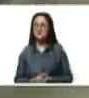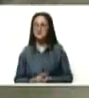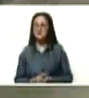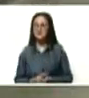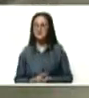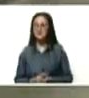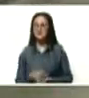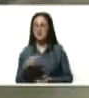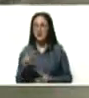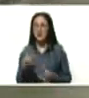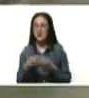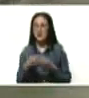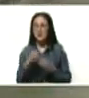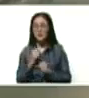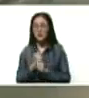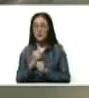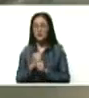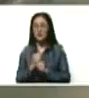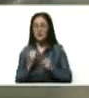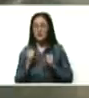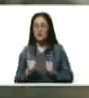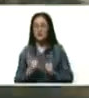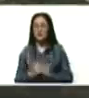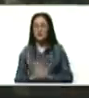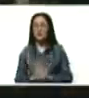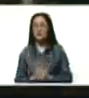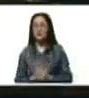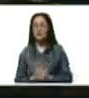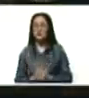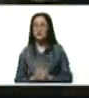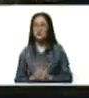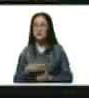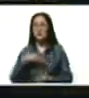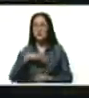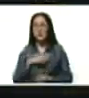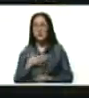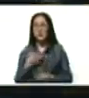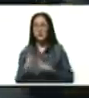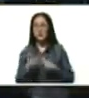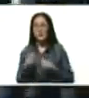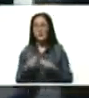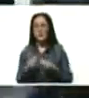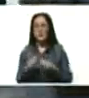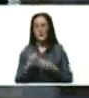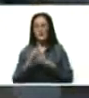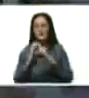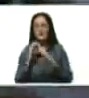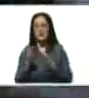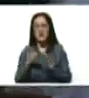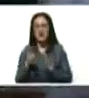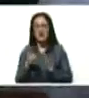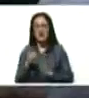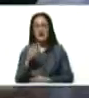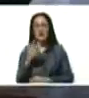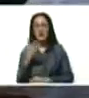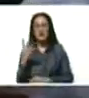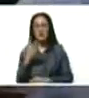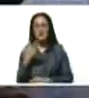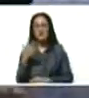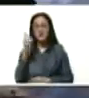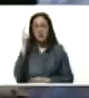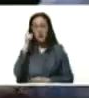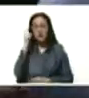Estos equipos estamos trabajando fuerte. Nosotros queremos hacer un tren cada 45 días con una línea de